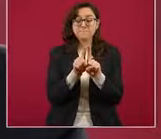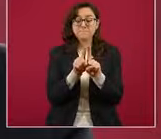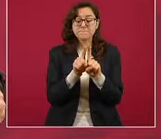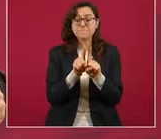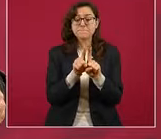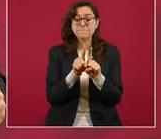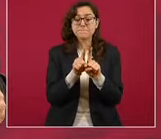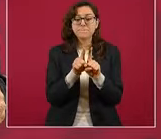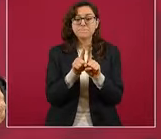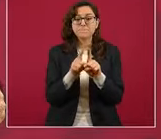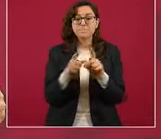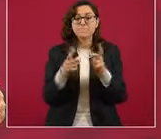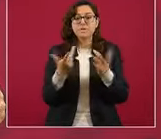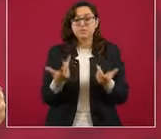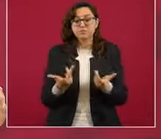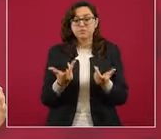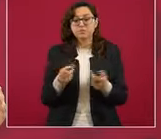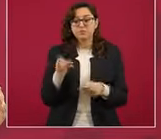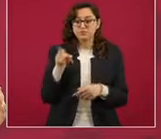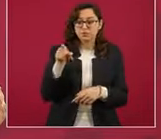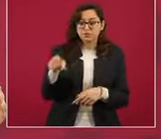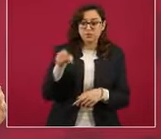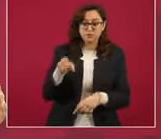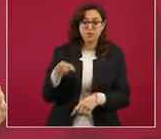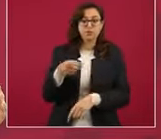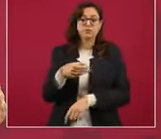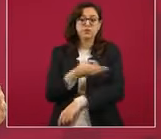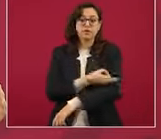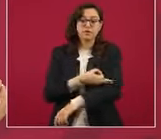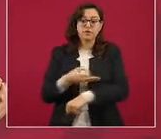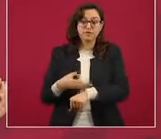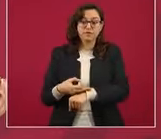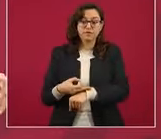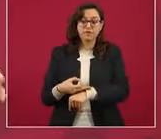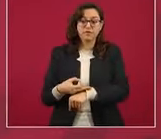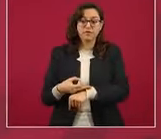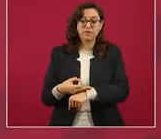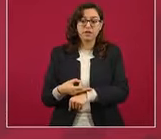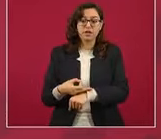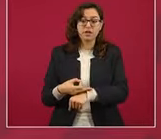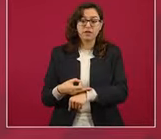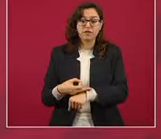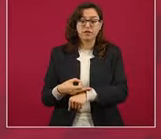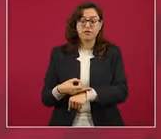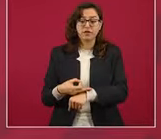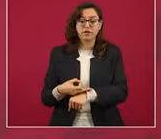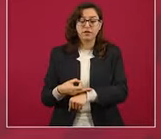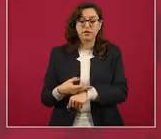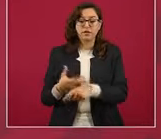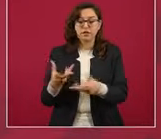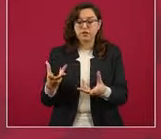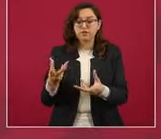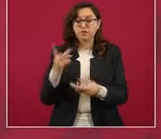hacer un acto con los familiares de las mujeres, de